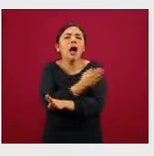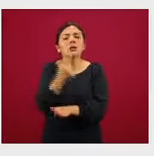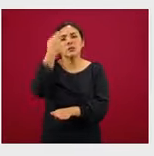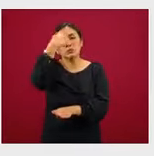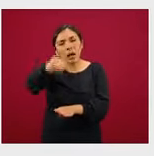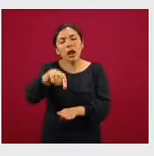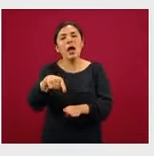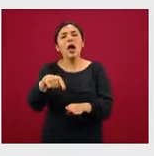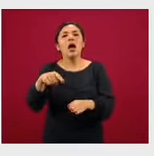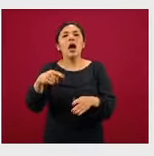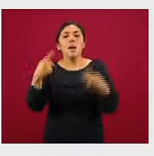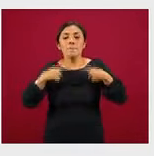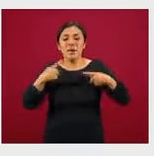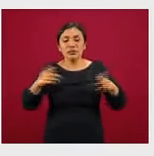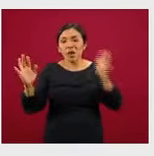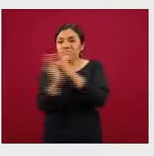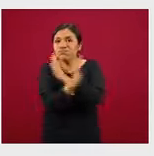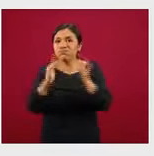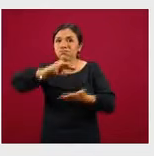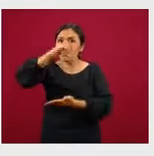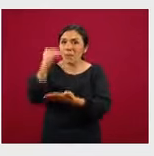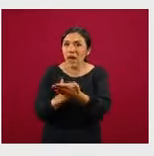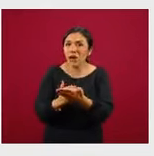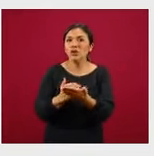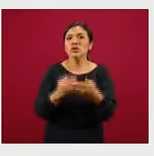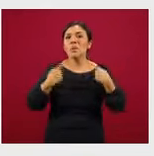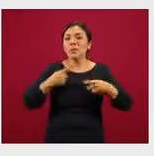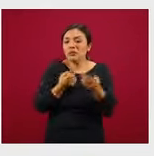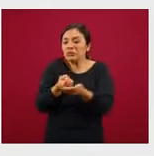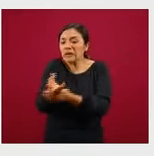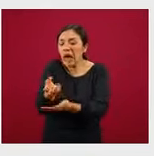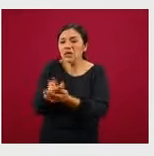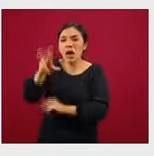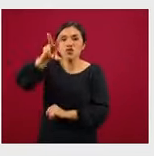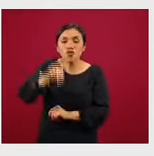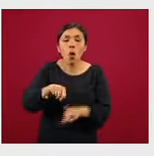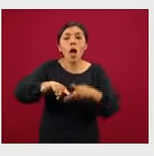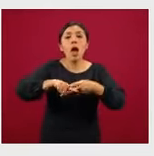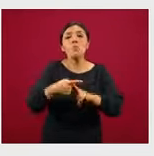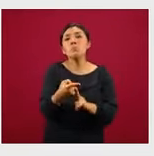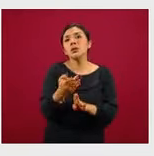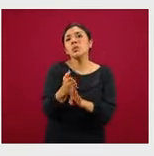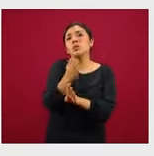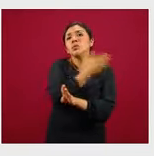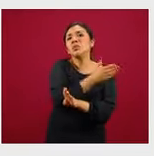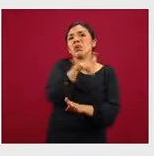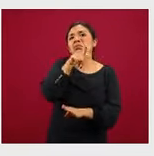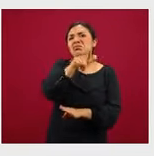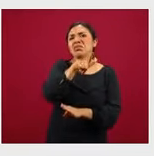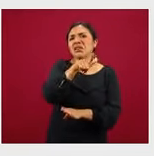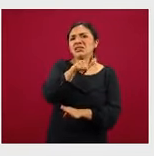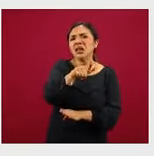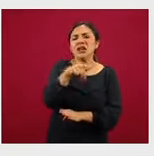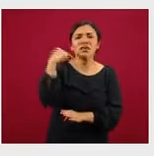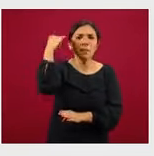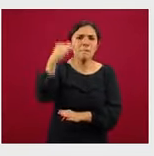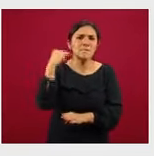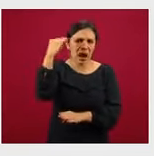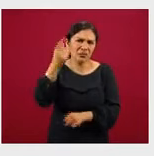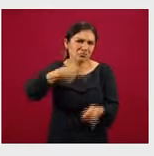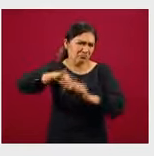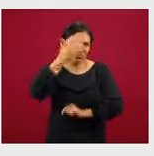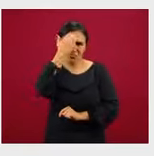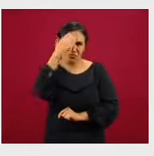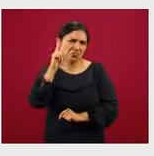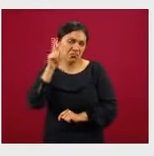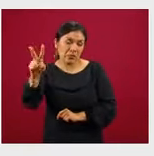de reducción de la transmisión, medidas de mitigación comunitaria que empezaron desde el 17 de marzo, como